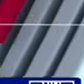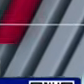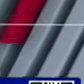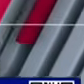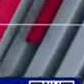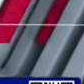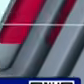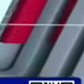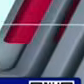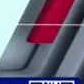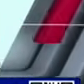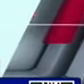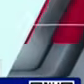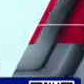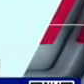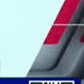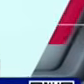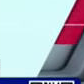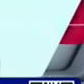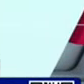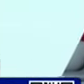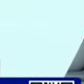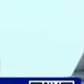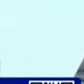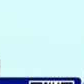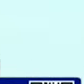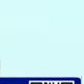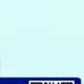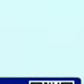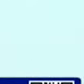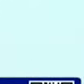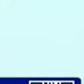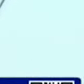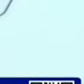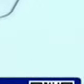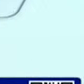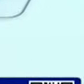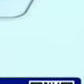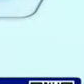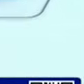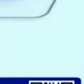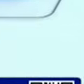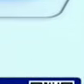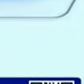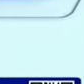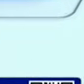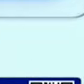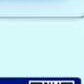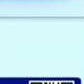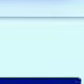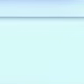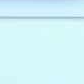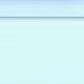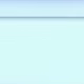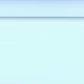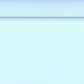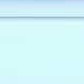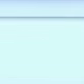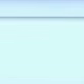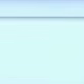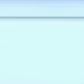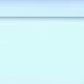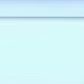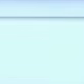enérgicamente las conductas violentas y reafirmamos que no se tolerará ningún tipo de actividad que esté al margen de la ley, venga de donde venga.